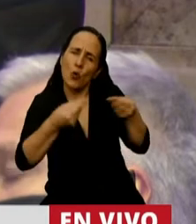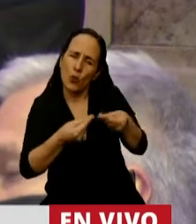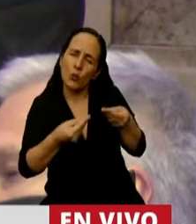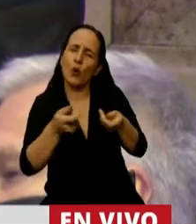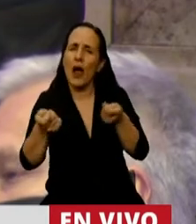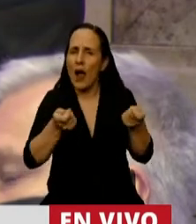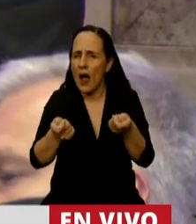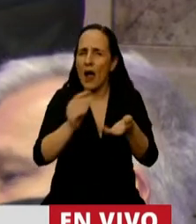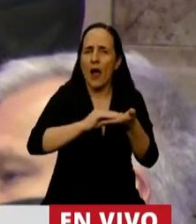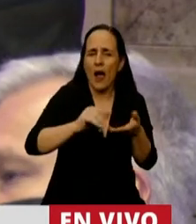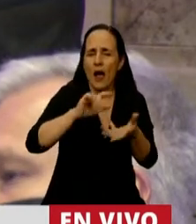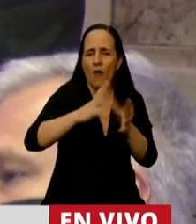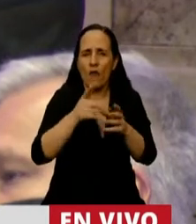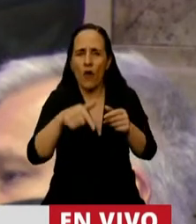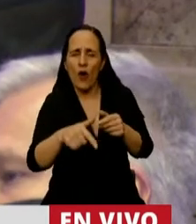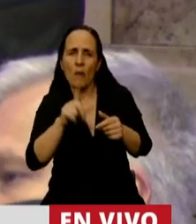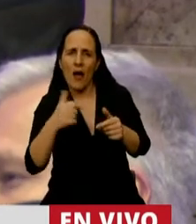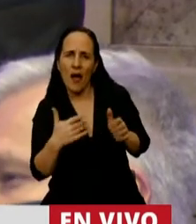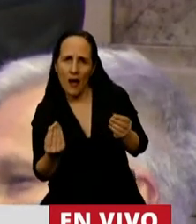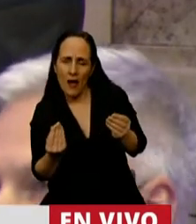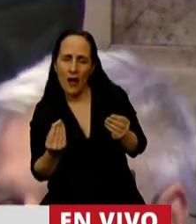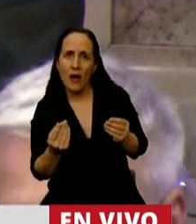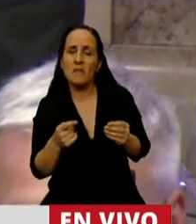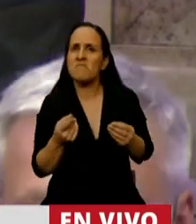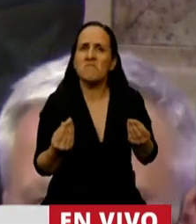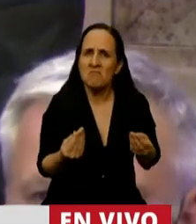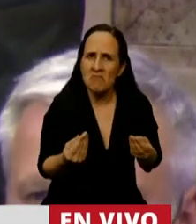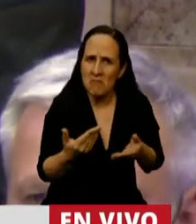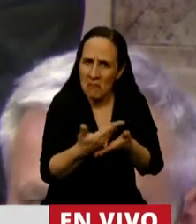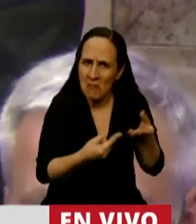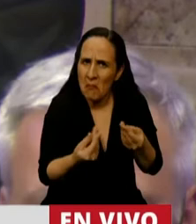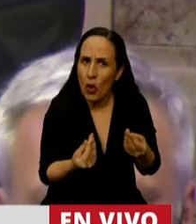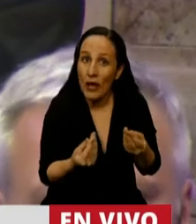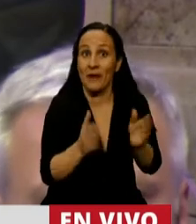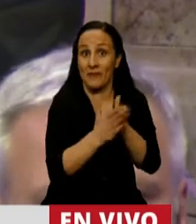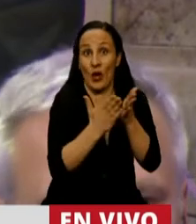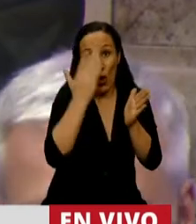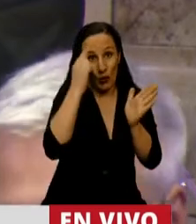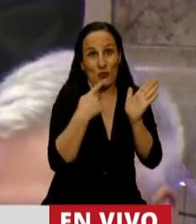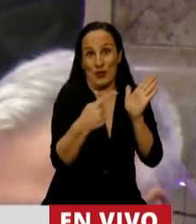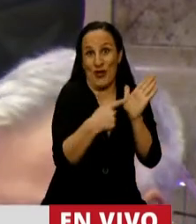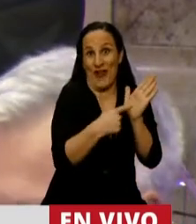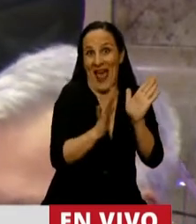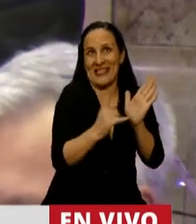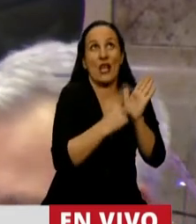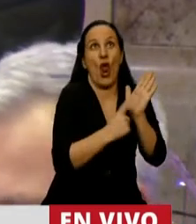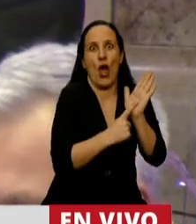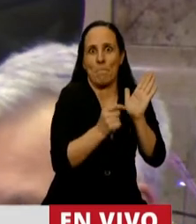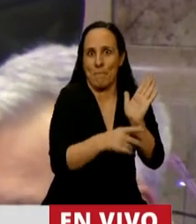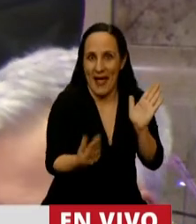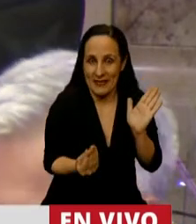Administración Nacional. Pero a ver, esto es así porque las constituciones establecen normas de este tipo justamente